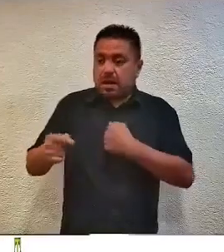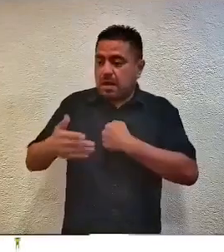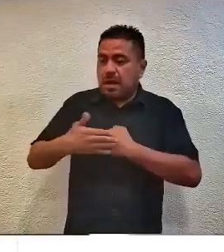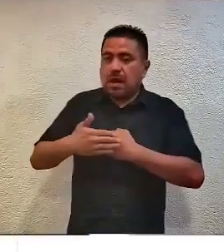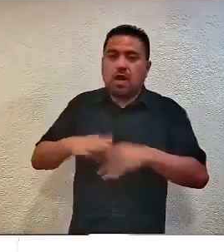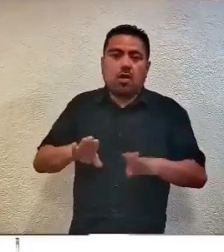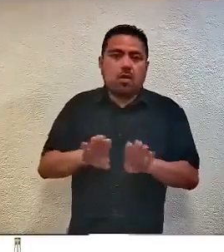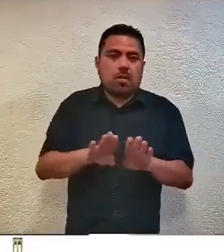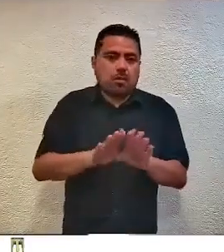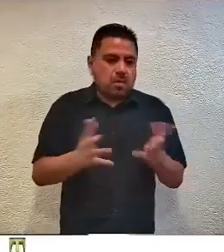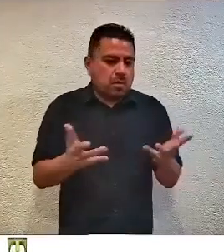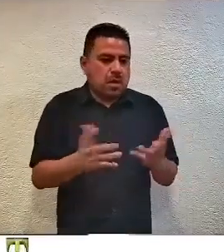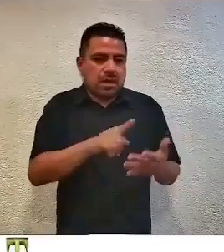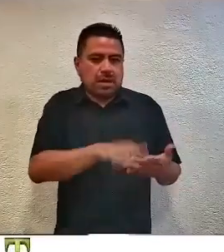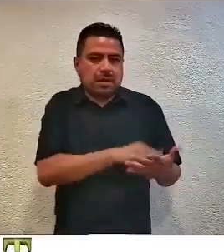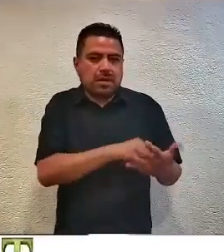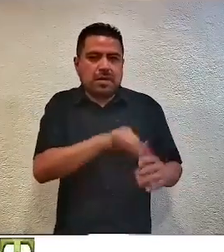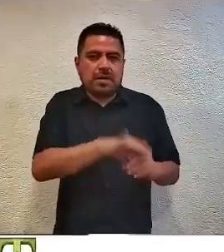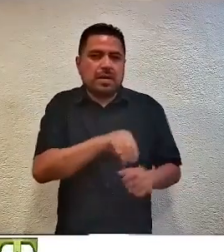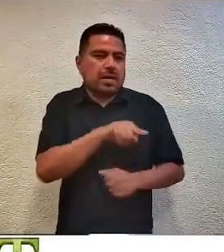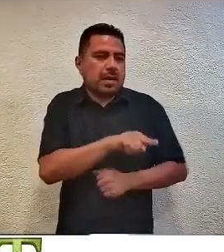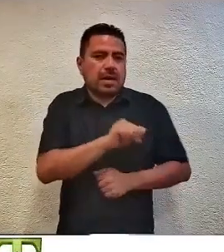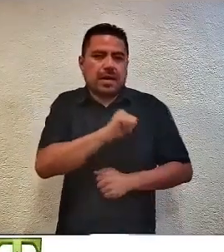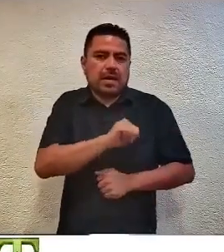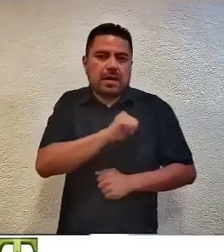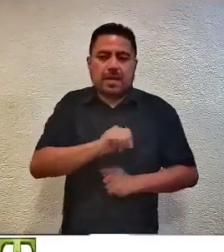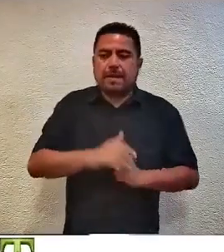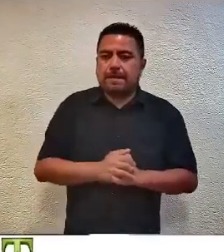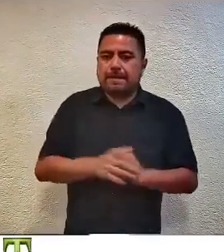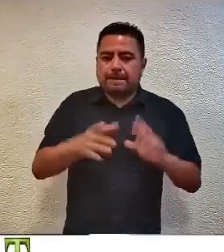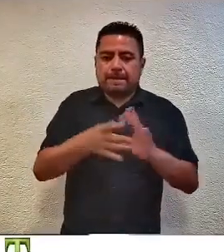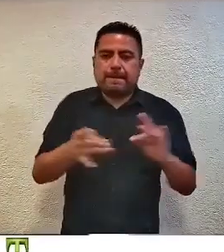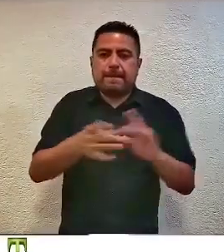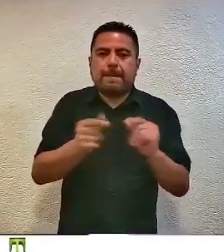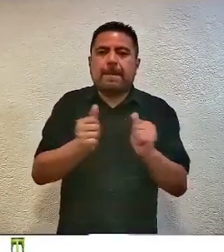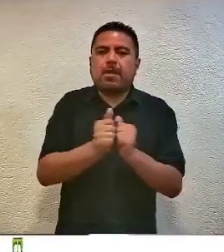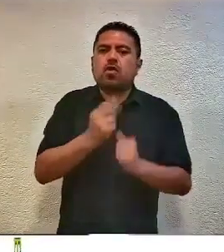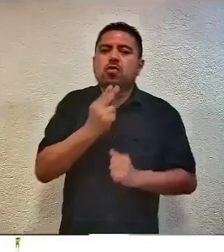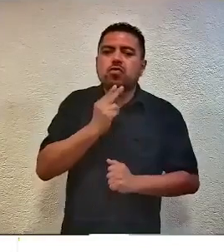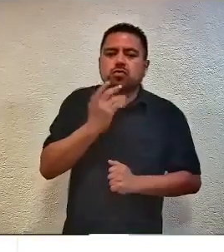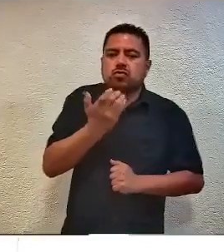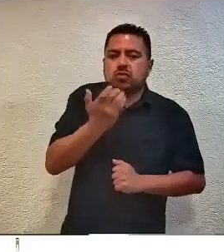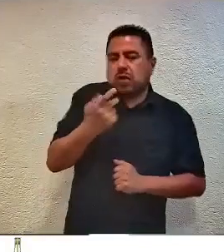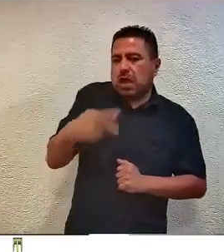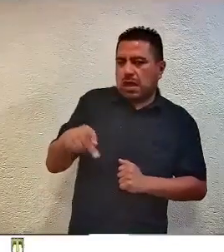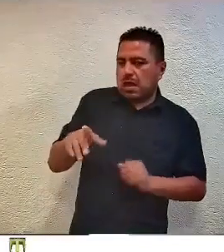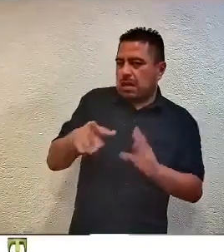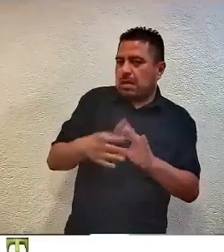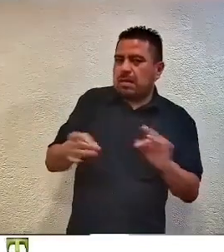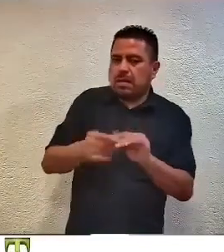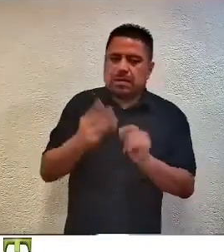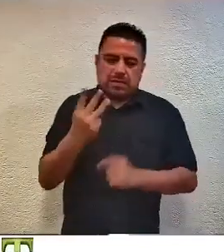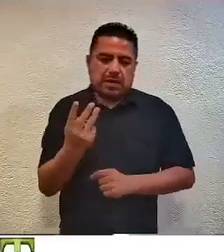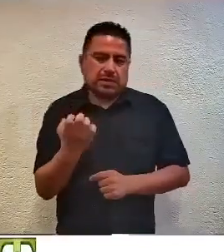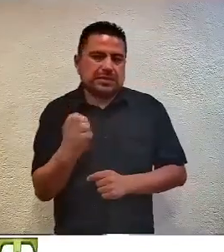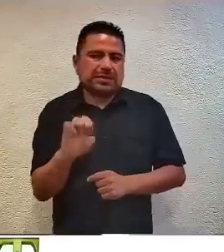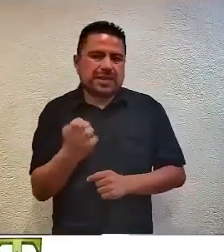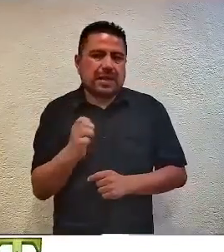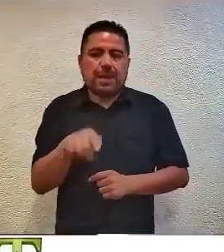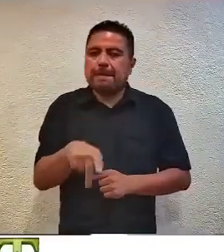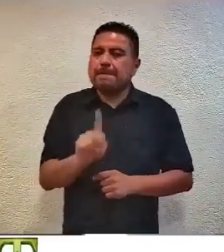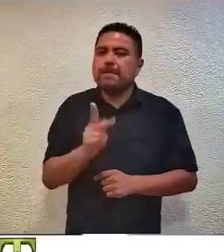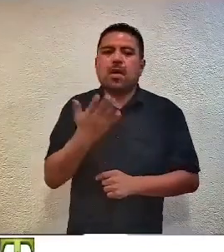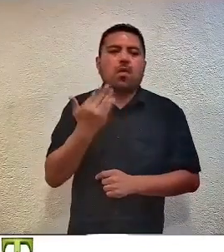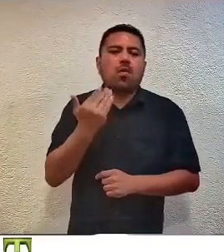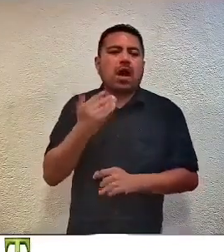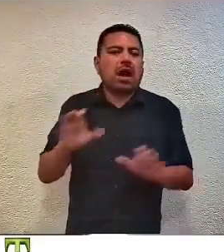se había desarrollado la elección. Se decía que era bajo usos y costumbres, la del 3 de enero, pero no